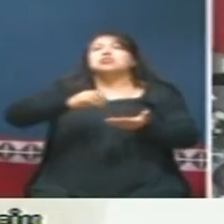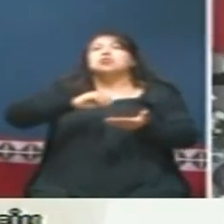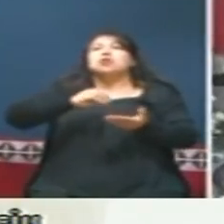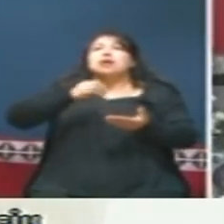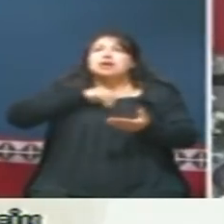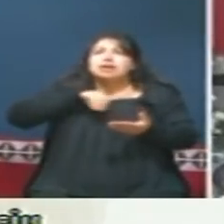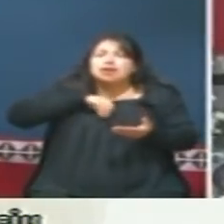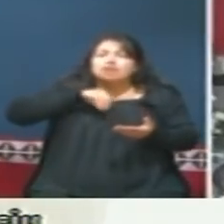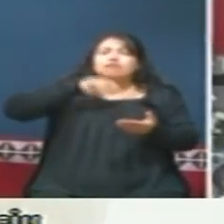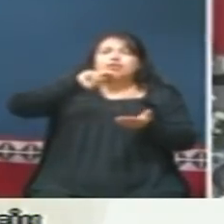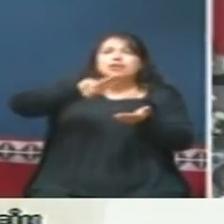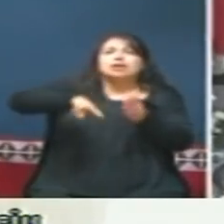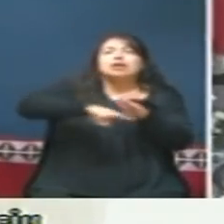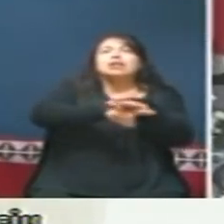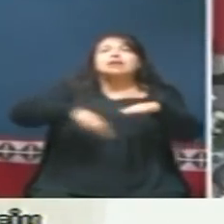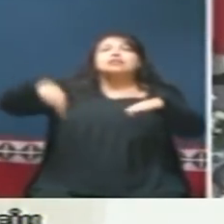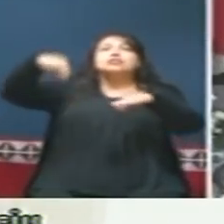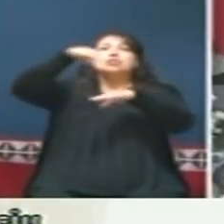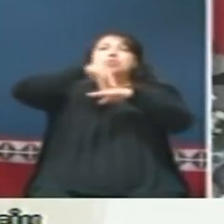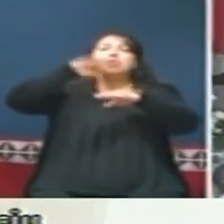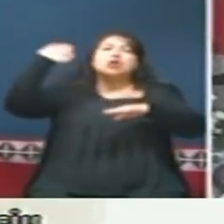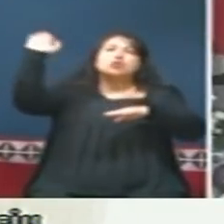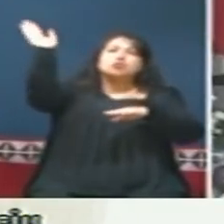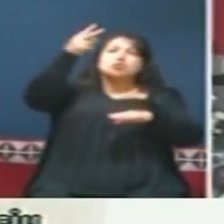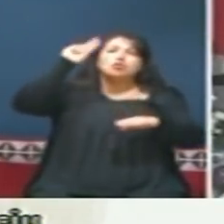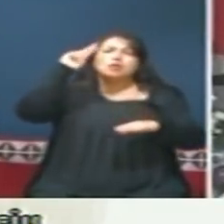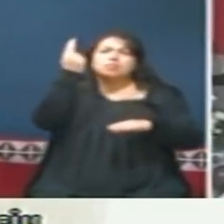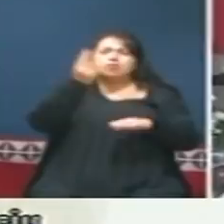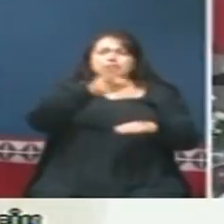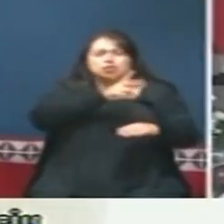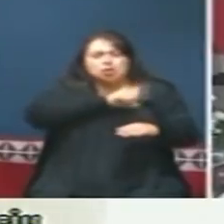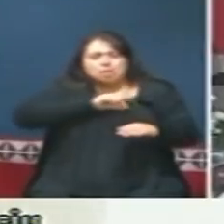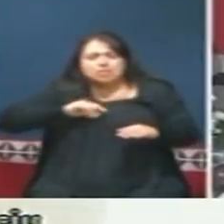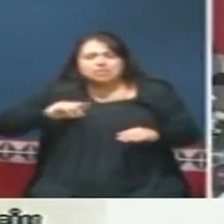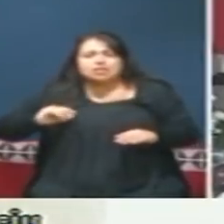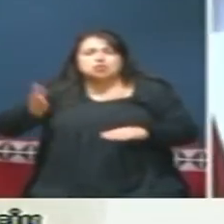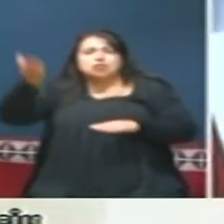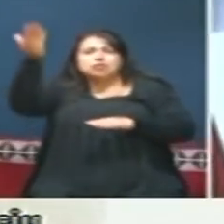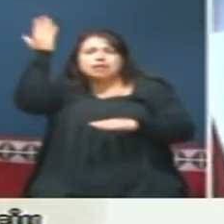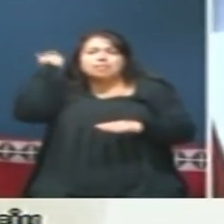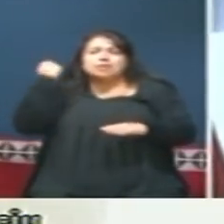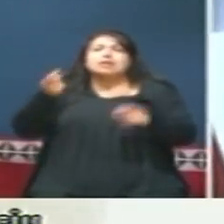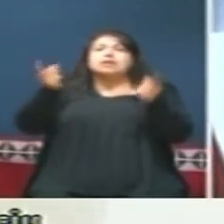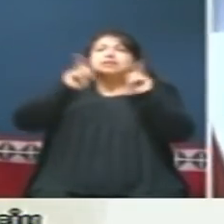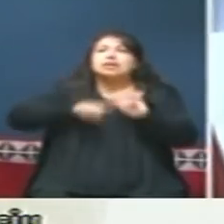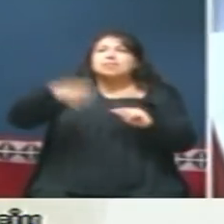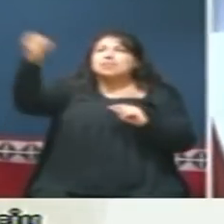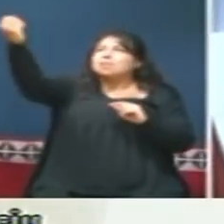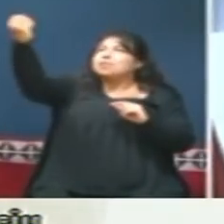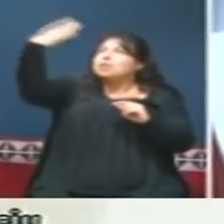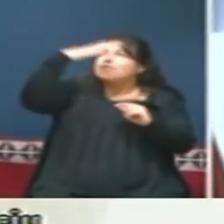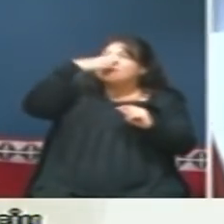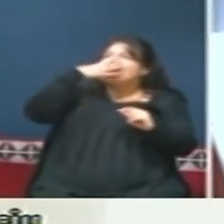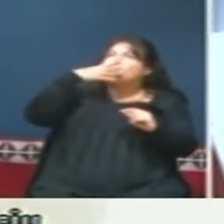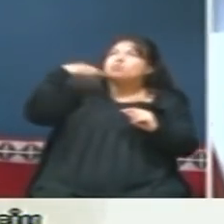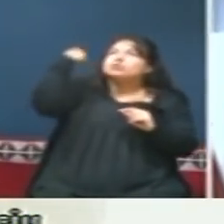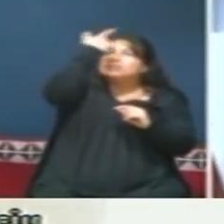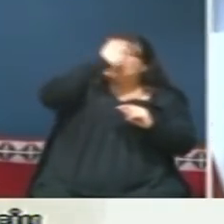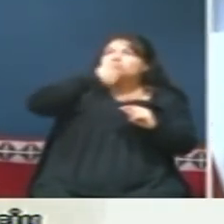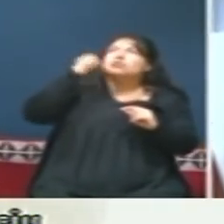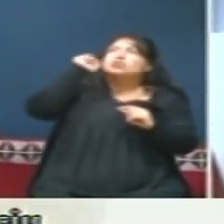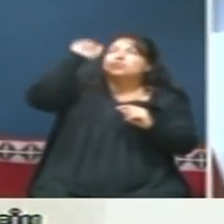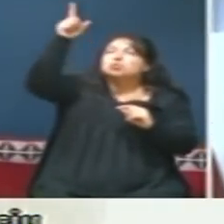han muerto en tu misericordia. Admítelos a contemplar la luz de tu rostro.